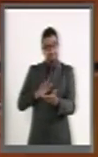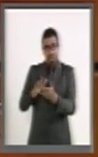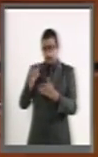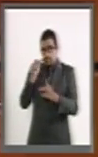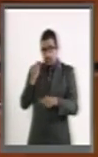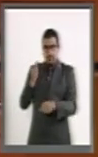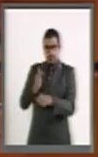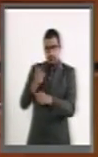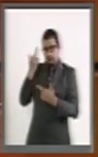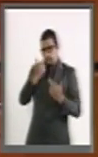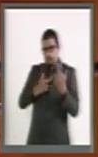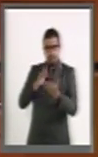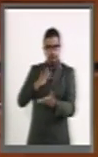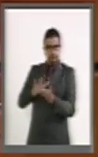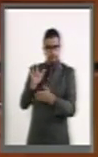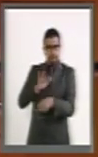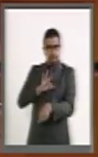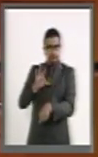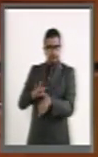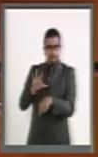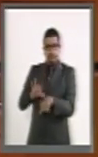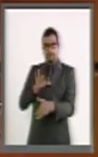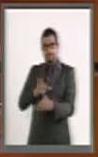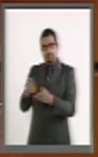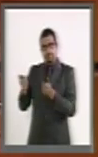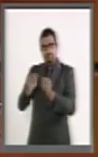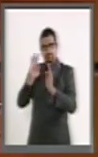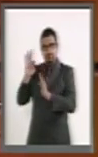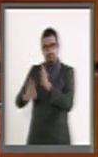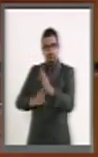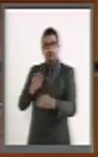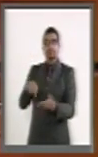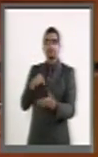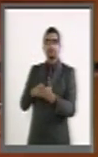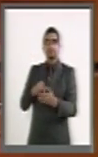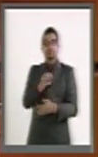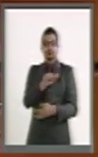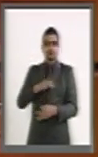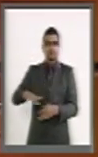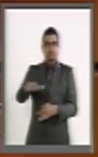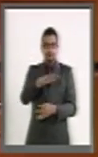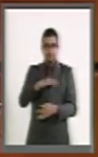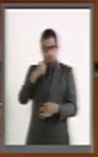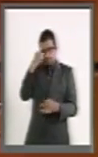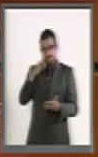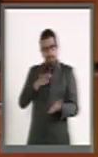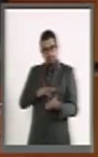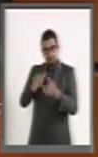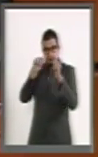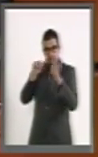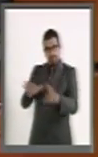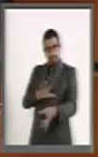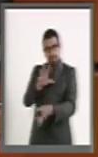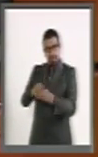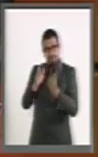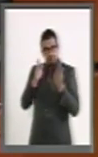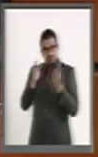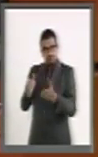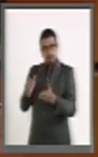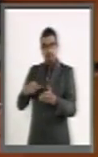diagnóstico, tratamiento y control dentro del sistema de salud, esto en aras de garantizar